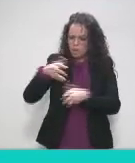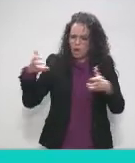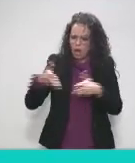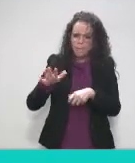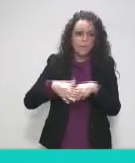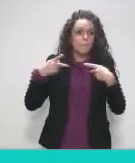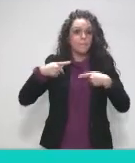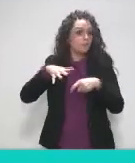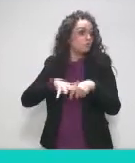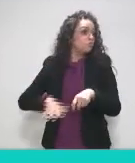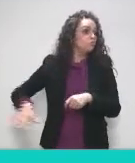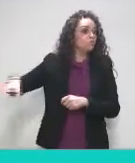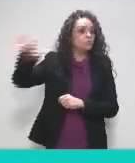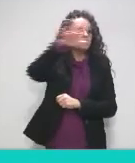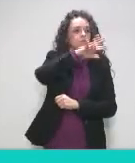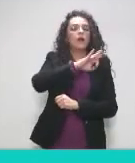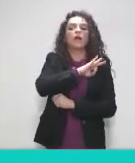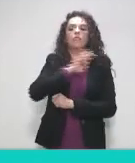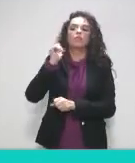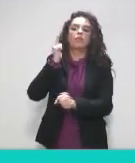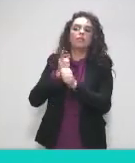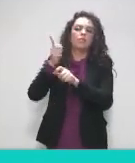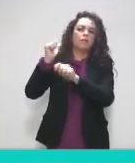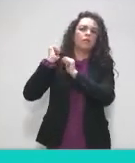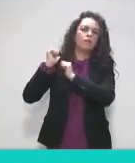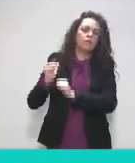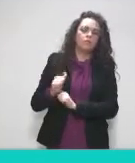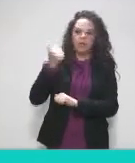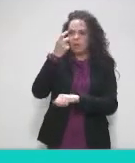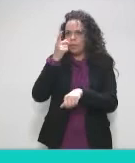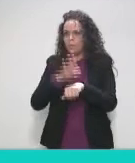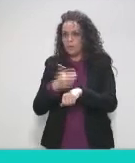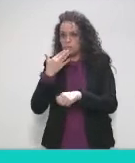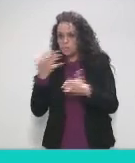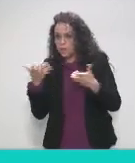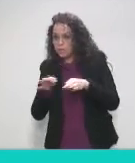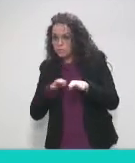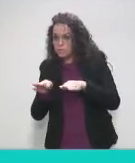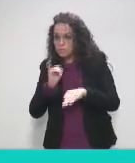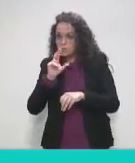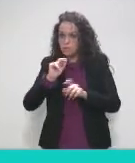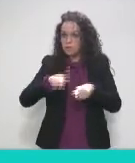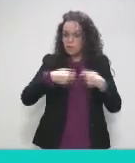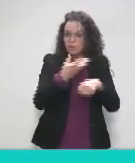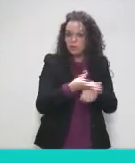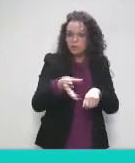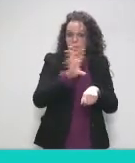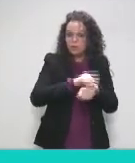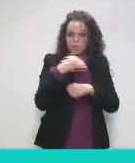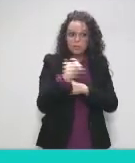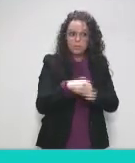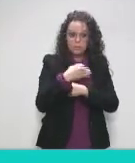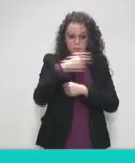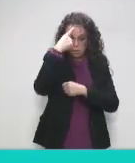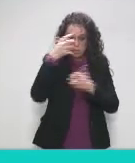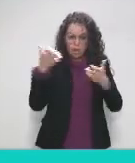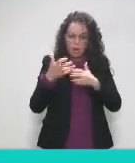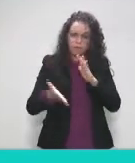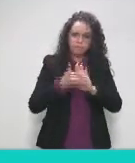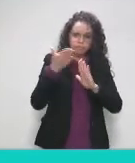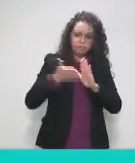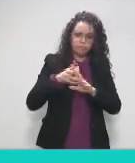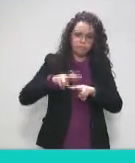sociedad podrá valorar la actuación de las autoridades administrativas en la emisión de autorizaciones provisionales que